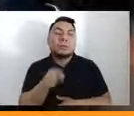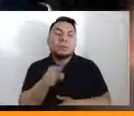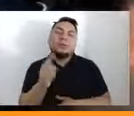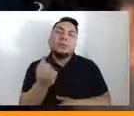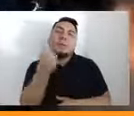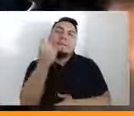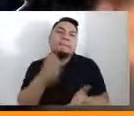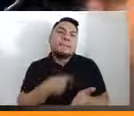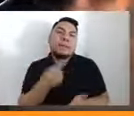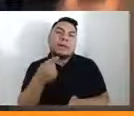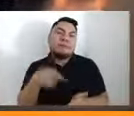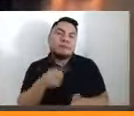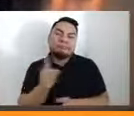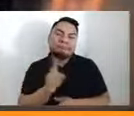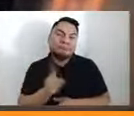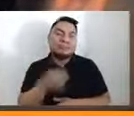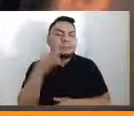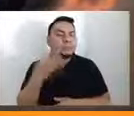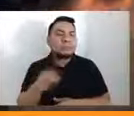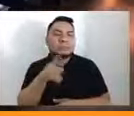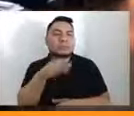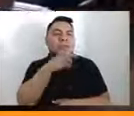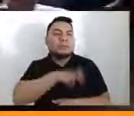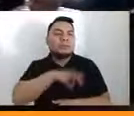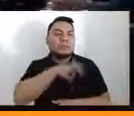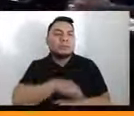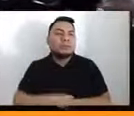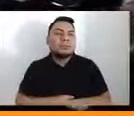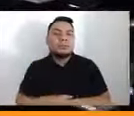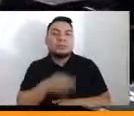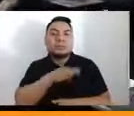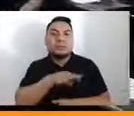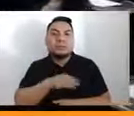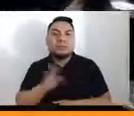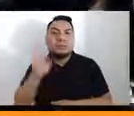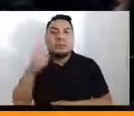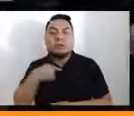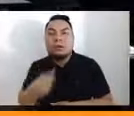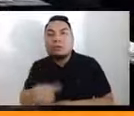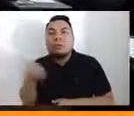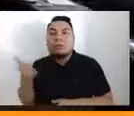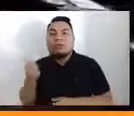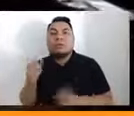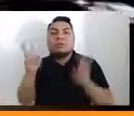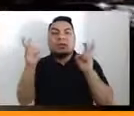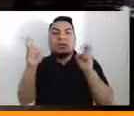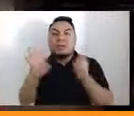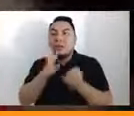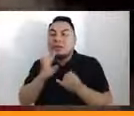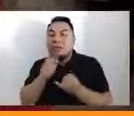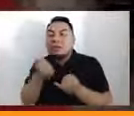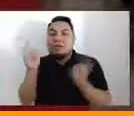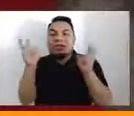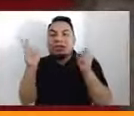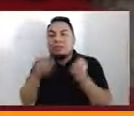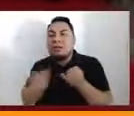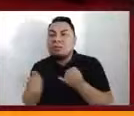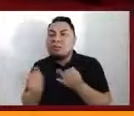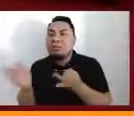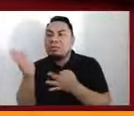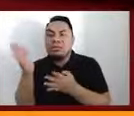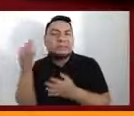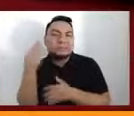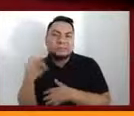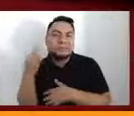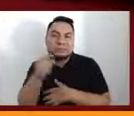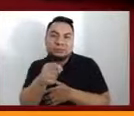vez me va a tener que disculpar siempre aprovecha las intervenciones para irse a otras cosas que no son materia de debate